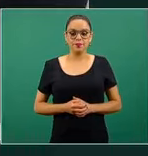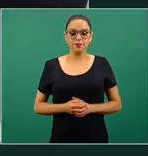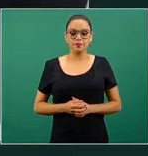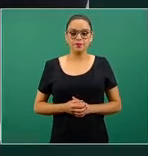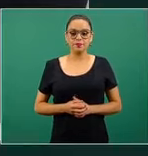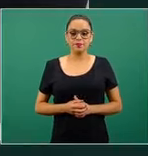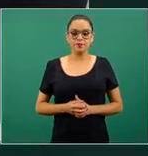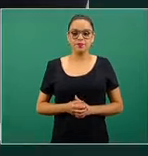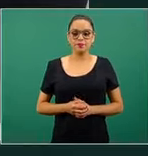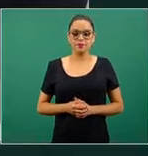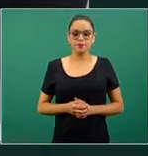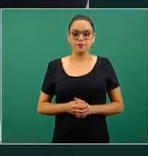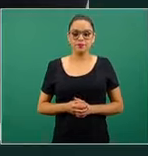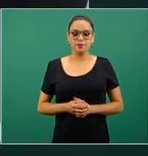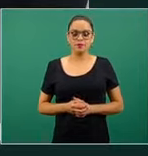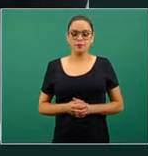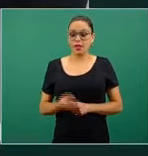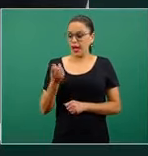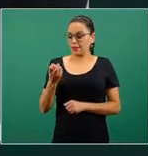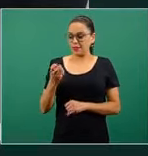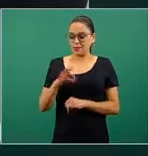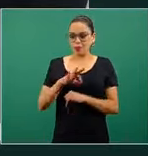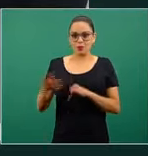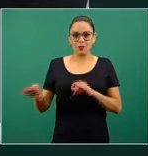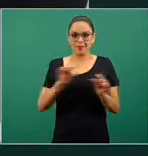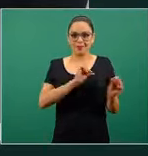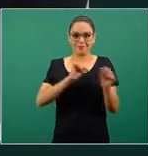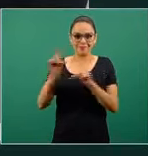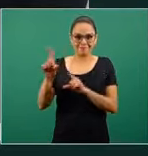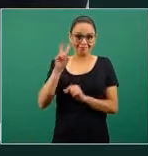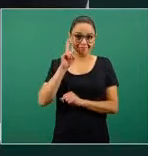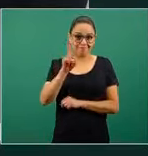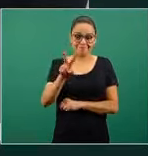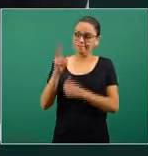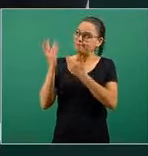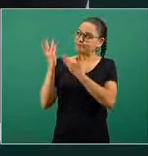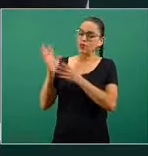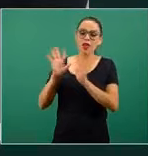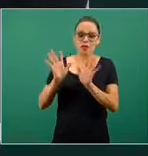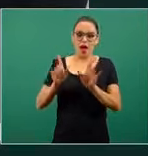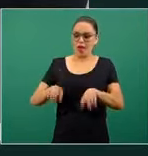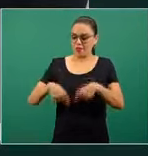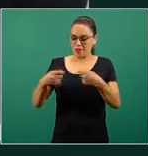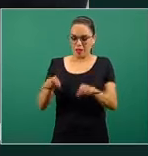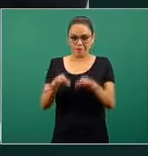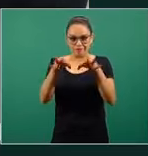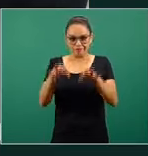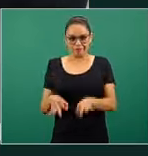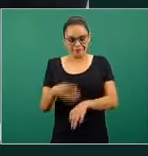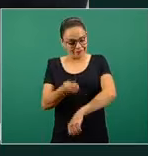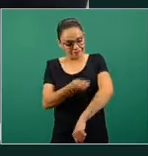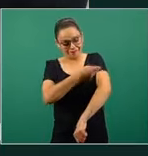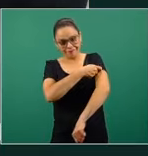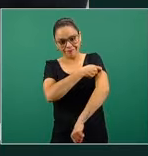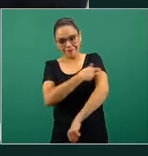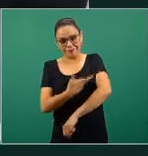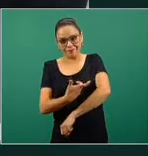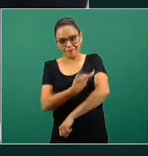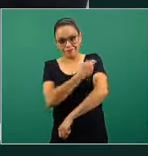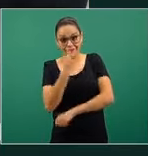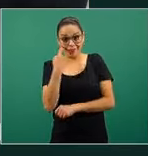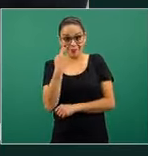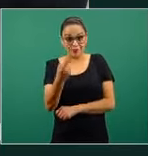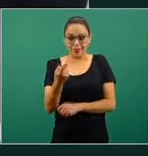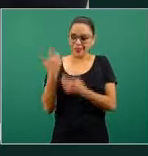Y creo que esta es la última diapositiva, pues bueno, ya obviamente el proceso de vacunación, y creo que en los diferentes medios